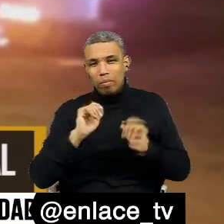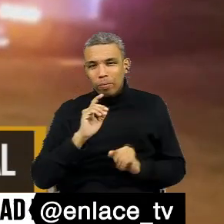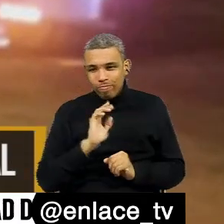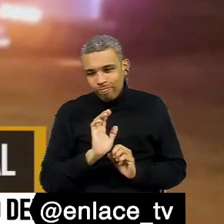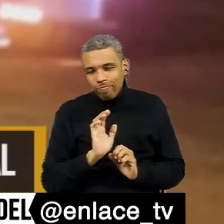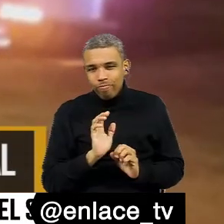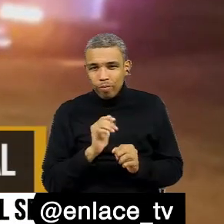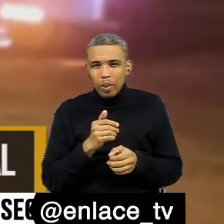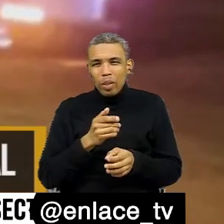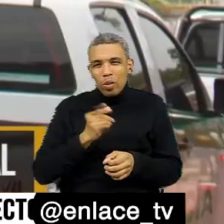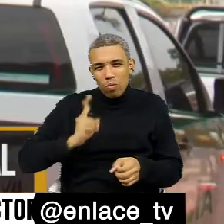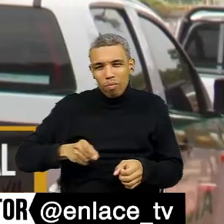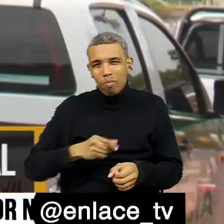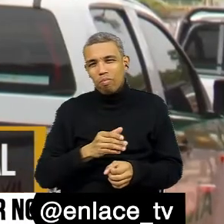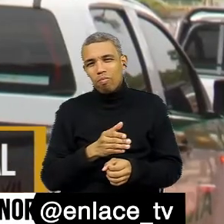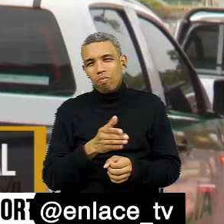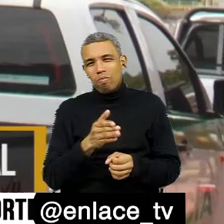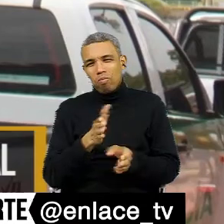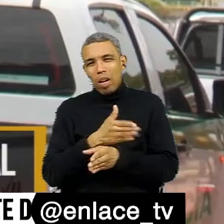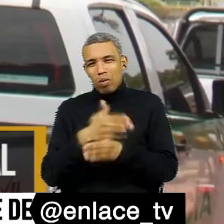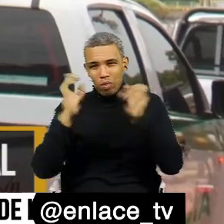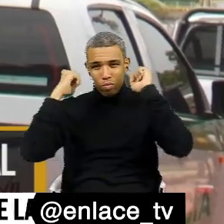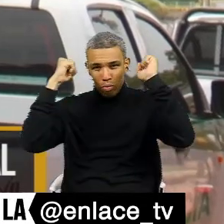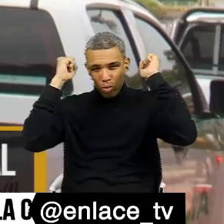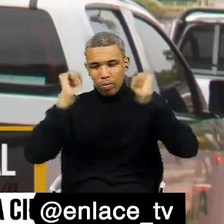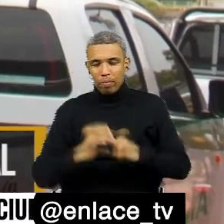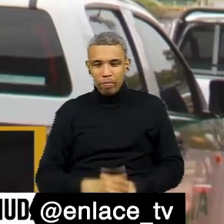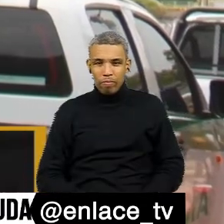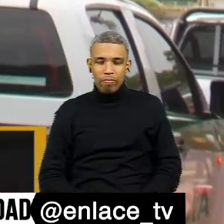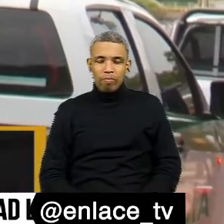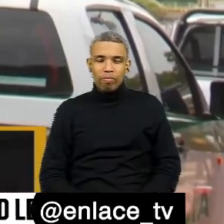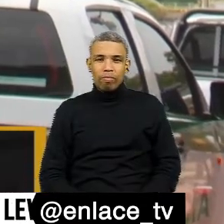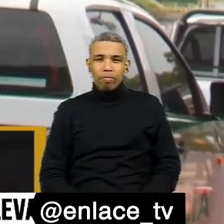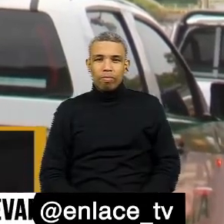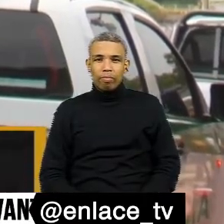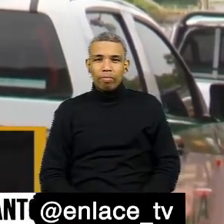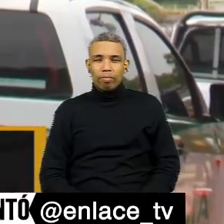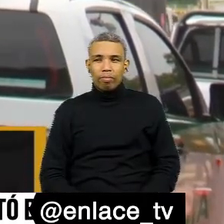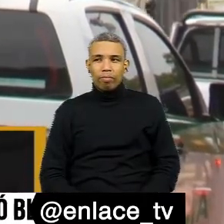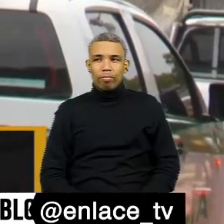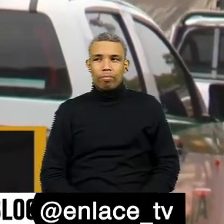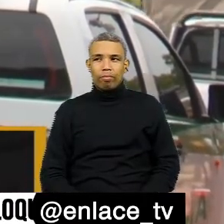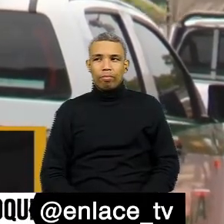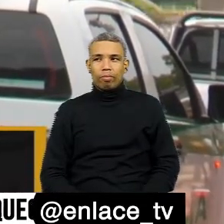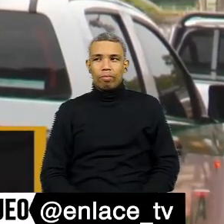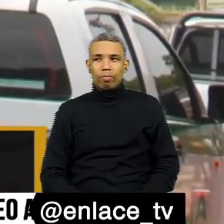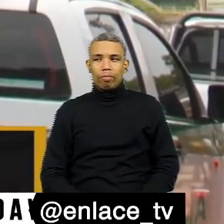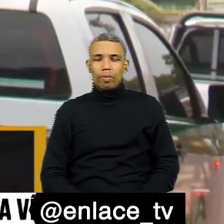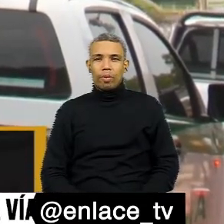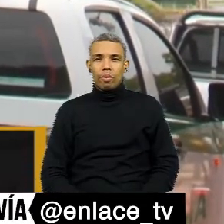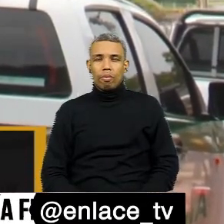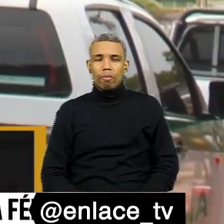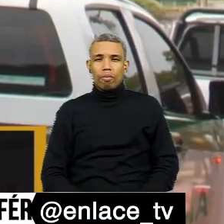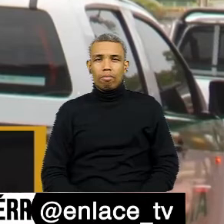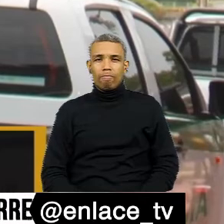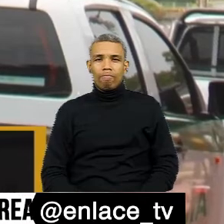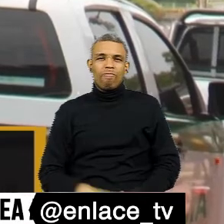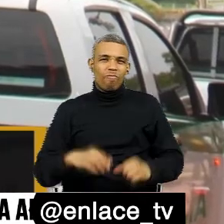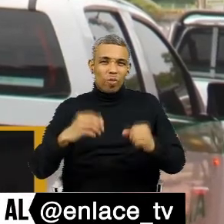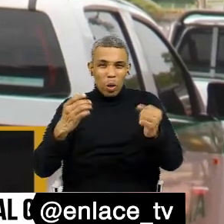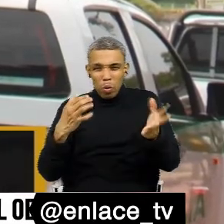del puerto petrolero. Hasta el momento no podemos afirmar que fueron miembros del paro, absolutamente, pero entonces sí